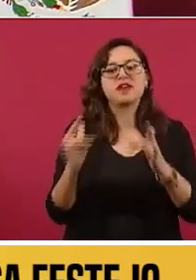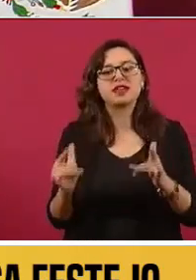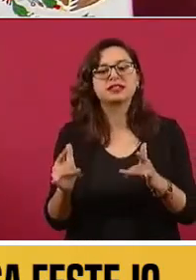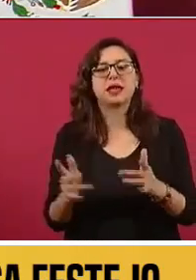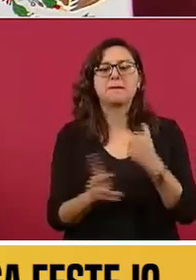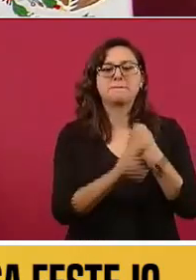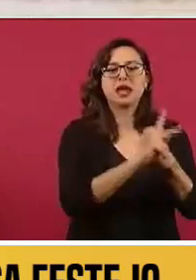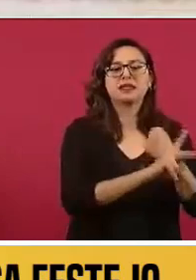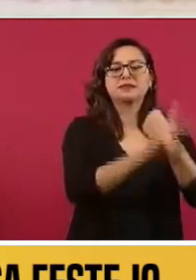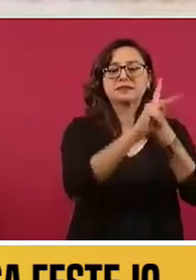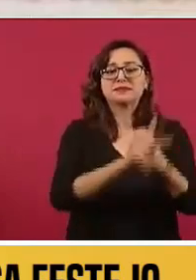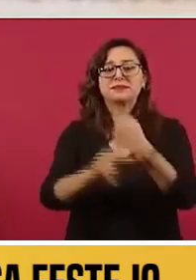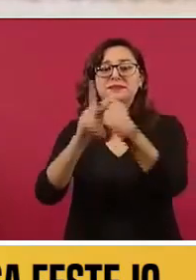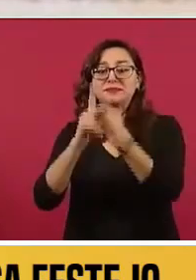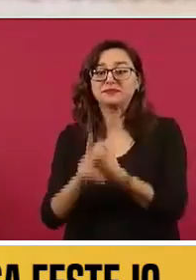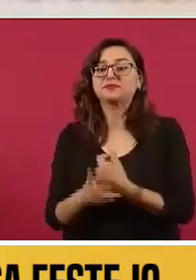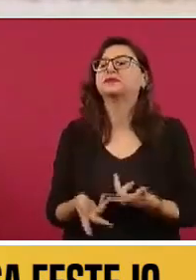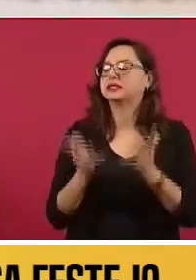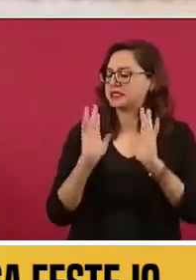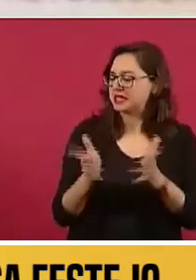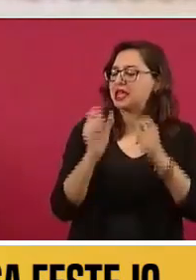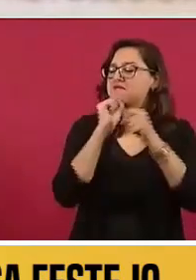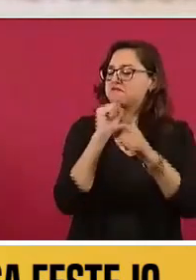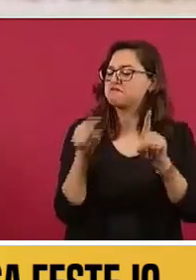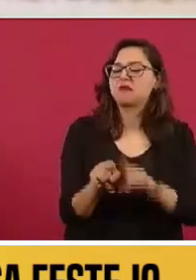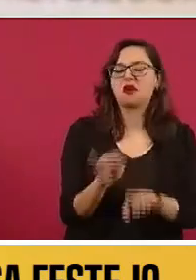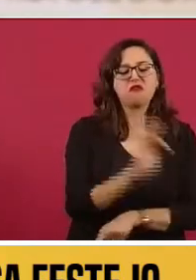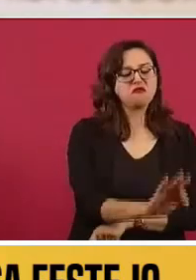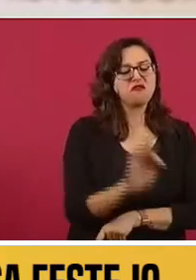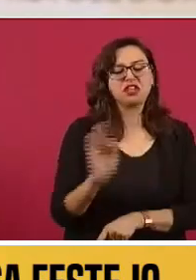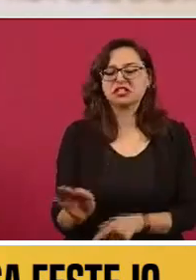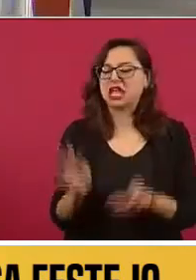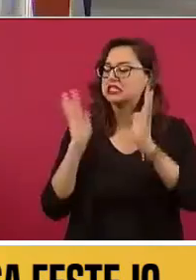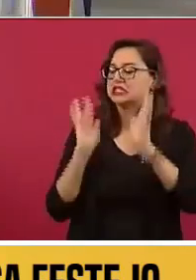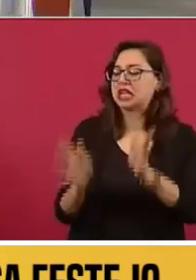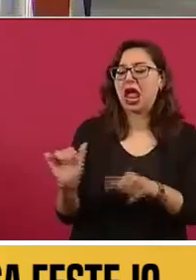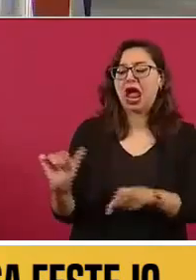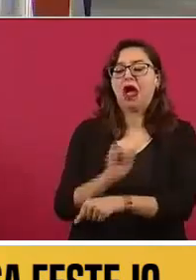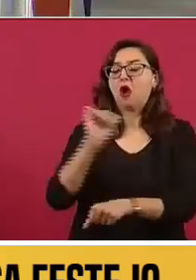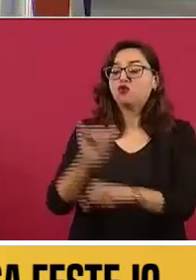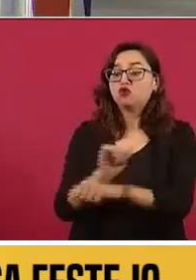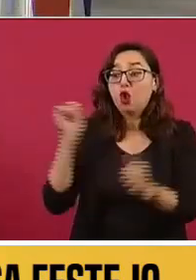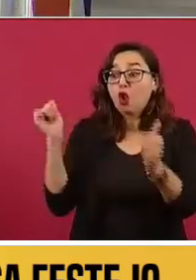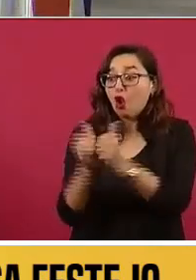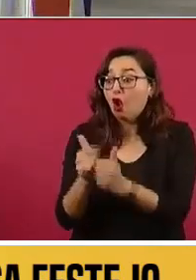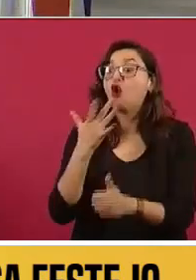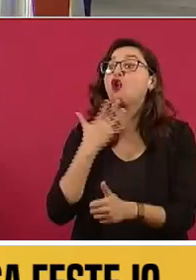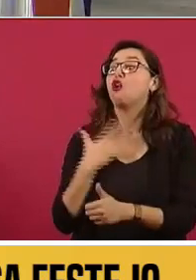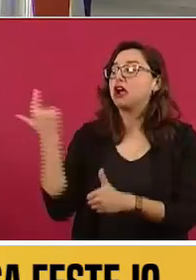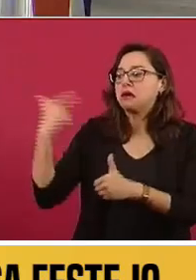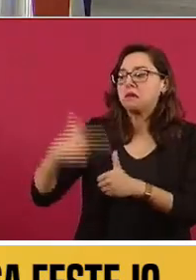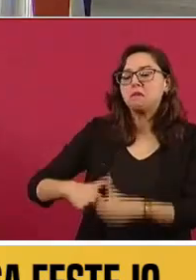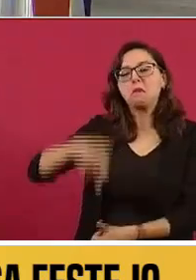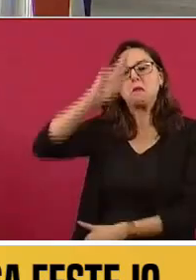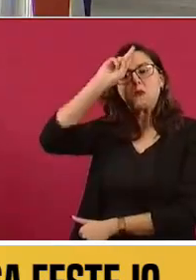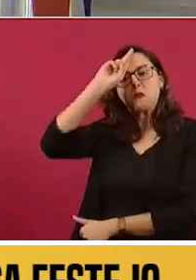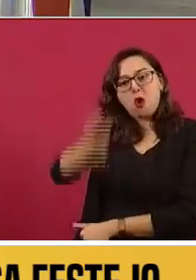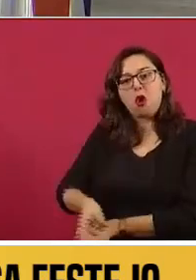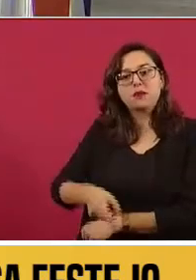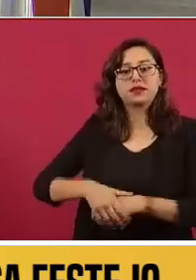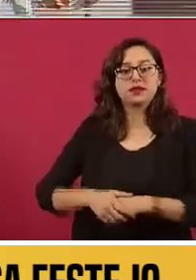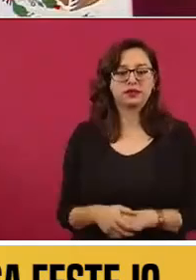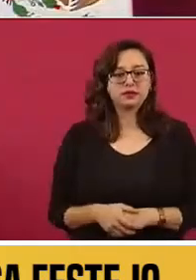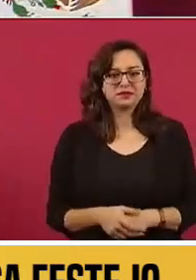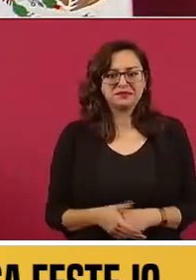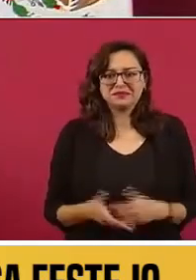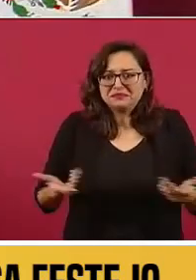muchísimos países ya también fijaron la fecha en que estará prohibido que se venda un vehículo de gasolina.